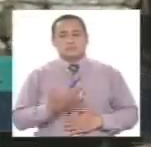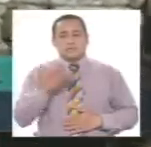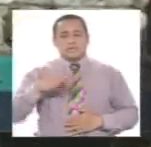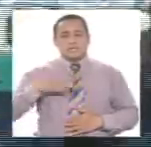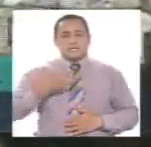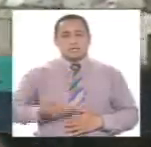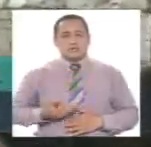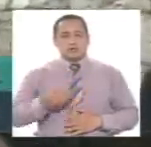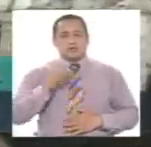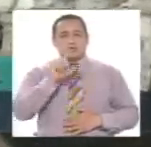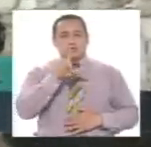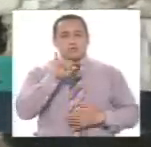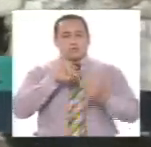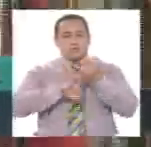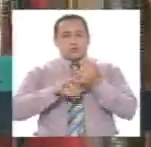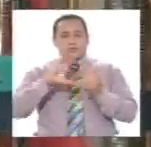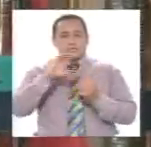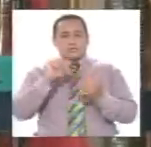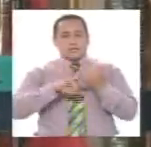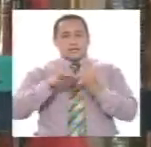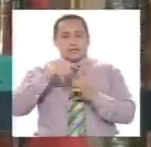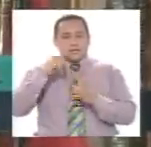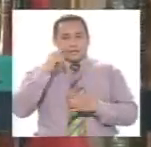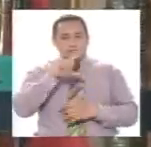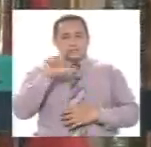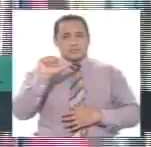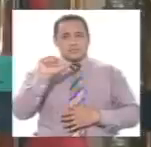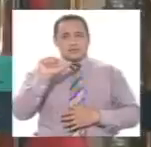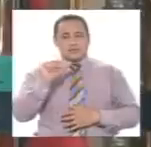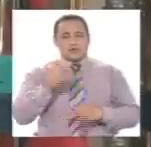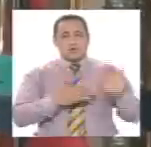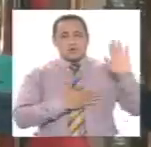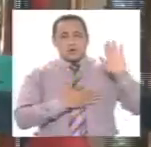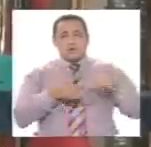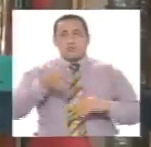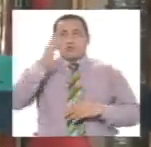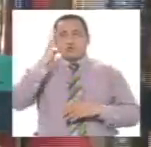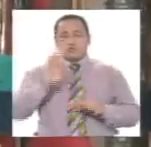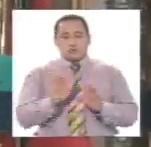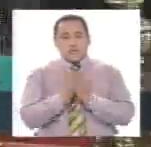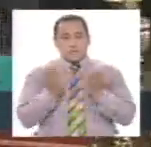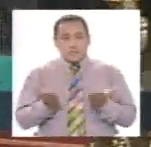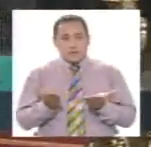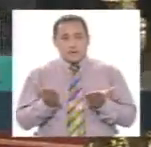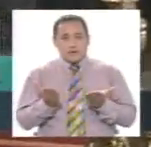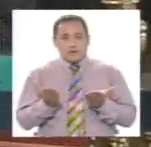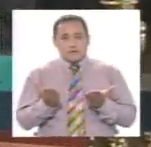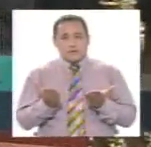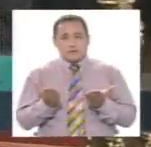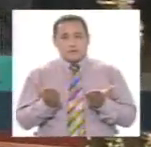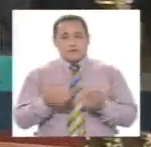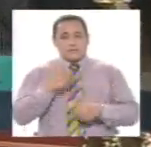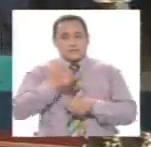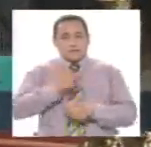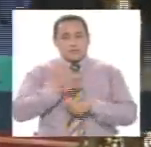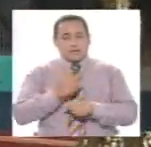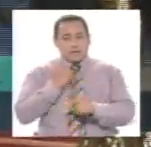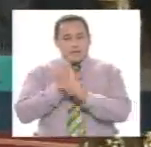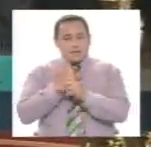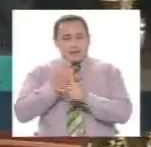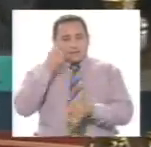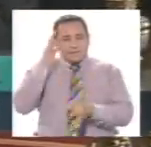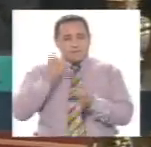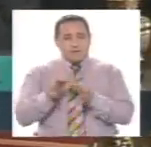Señor Luis Miguel Castilla Rubio, juráis por Dios y estos santos evangelios desempeñar leal